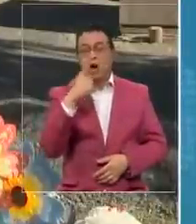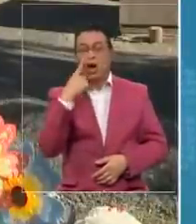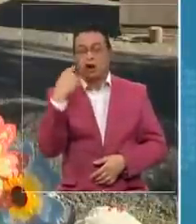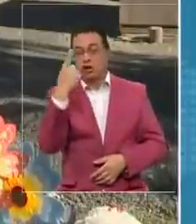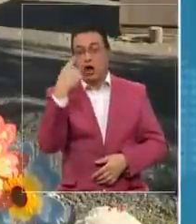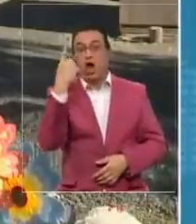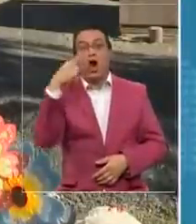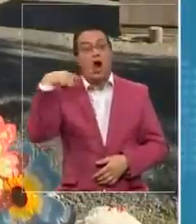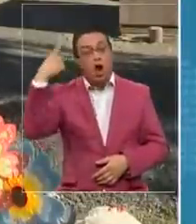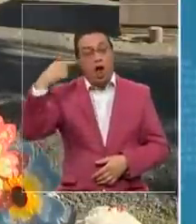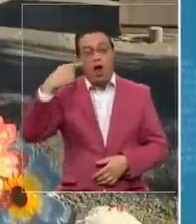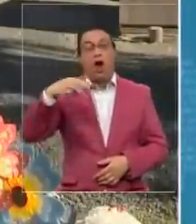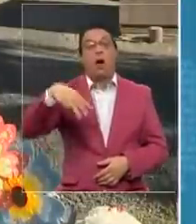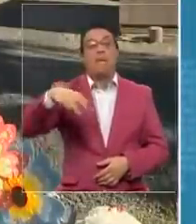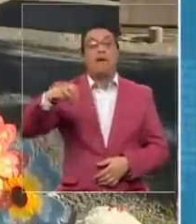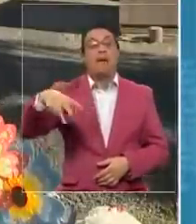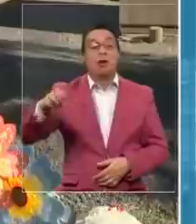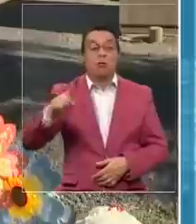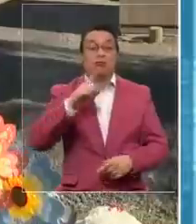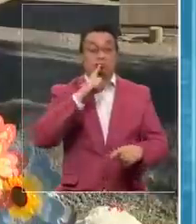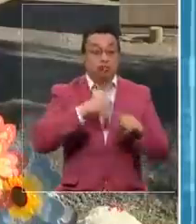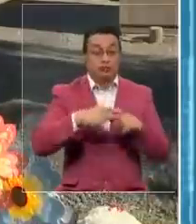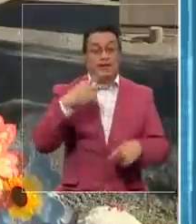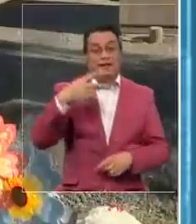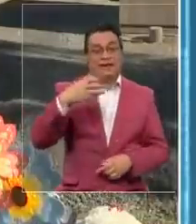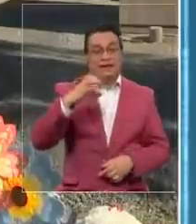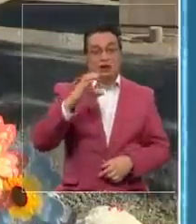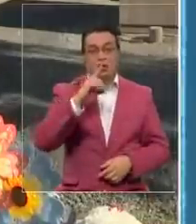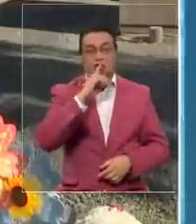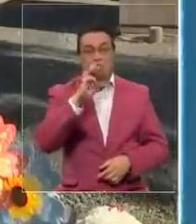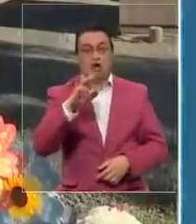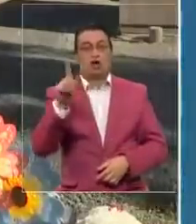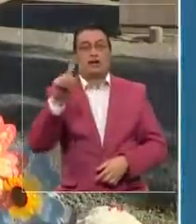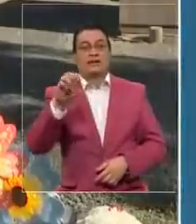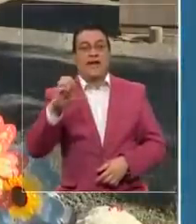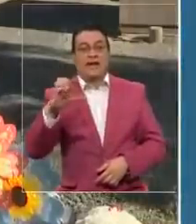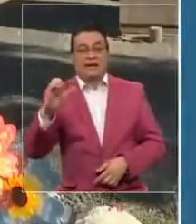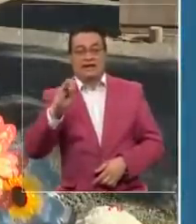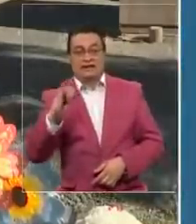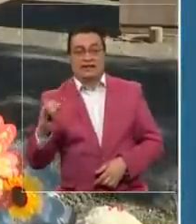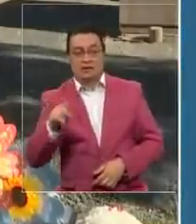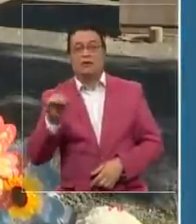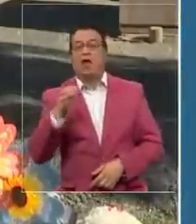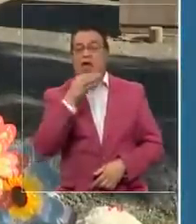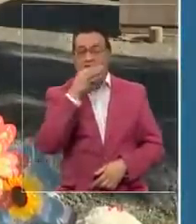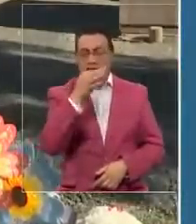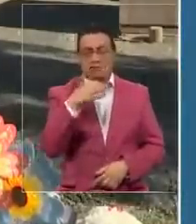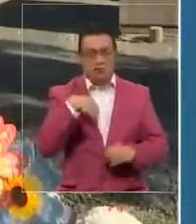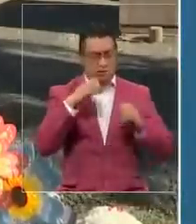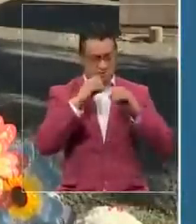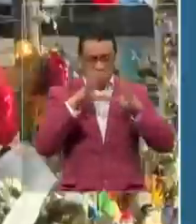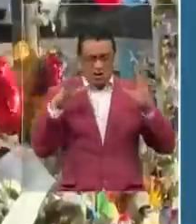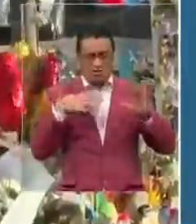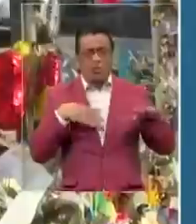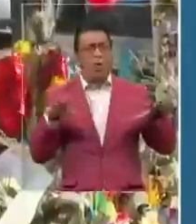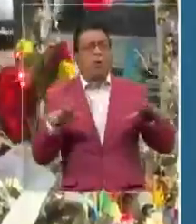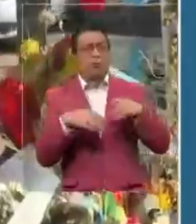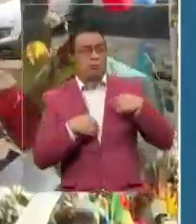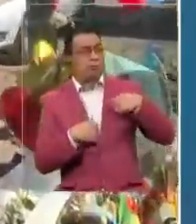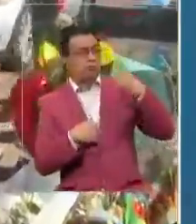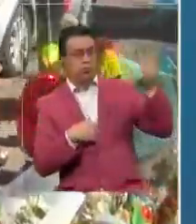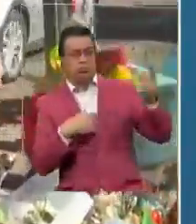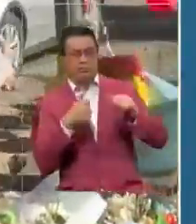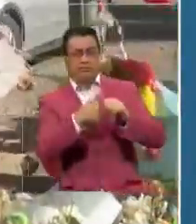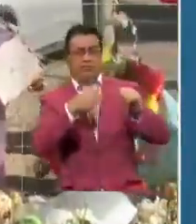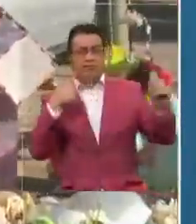el Loco Memo. Estamos hablando de Héctor Sáez. Él dice tiene una versión muy clara de dónde estaba, de qué estaba haciendo y de que